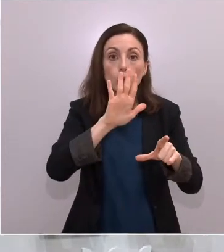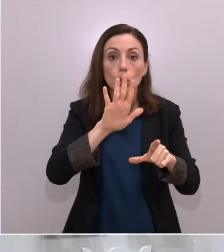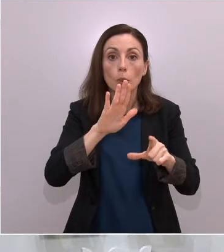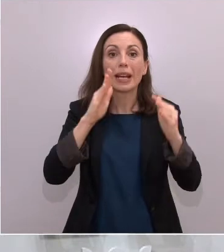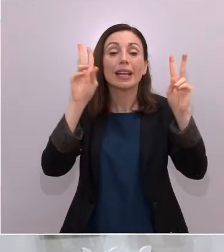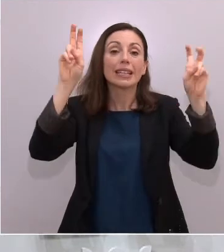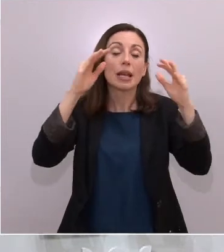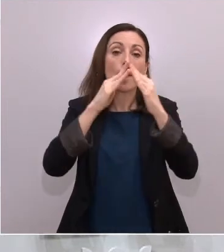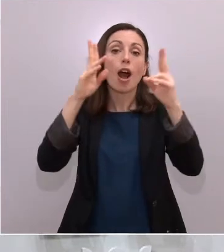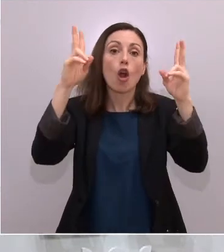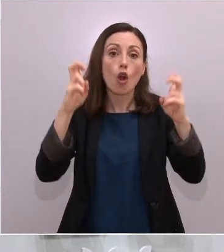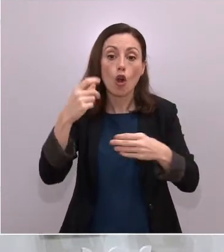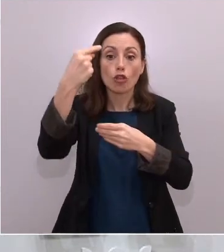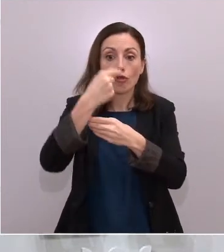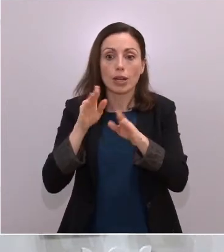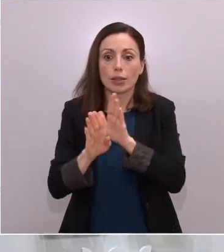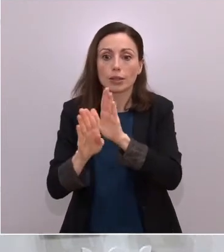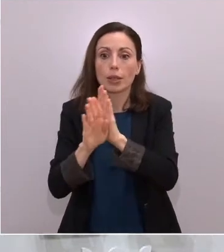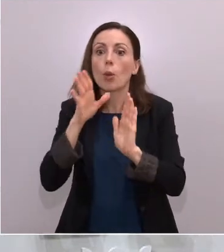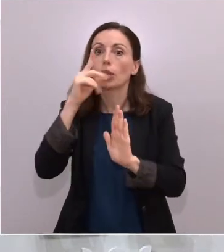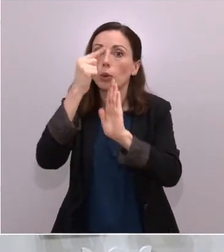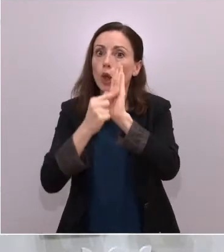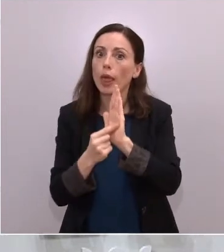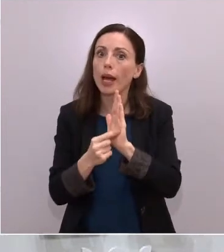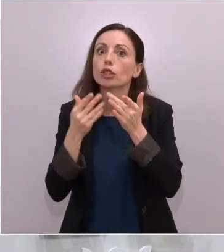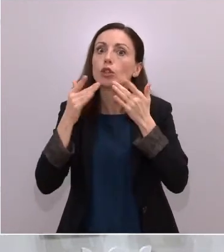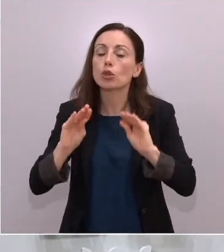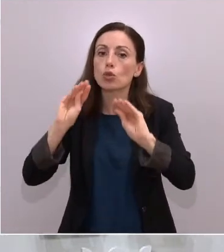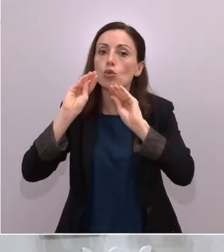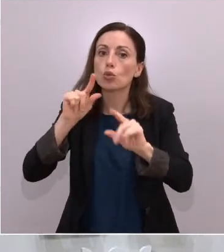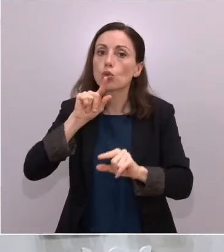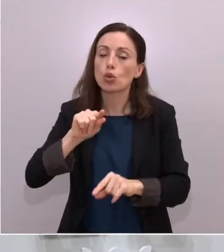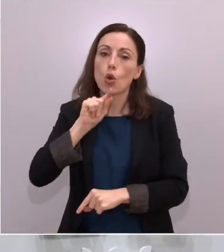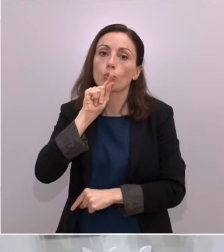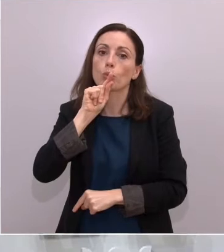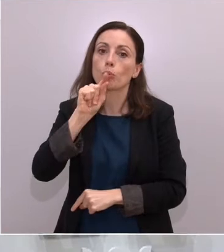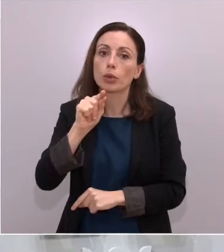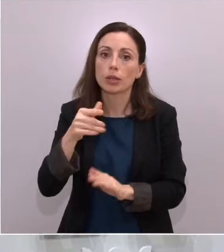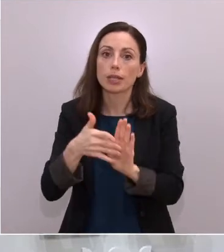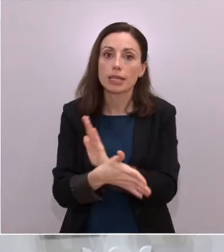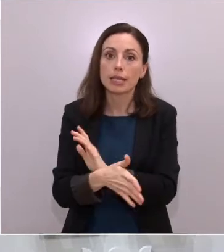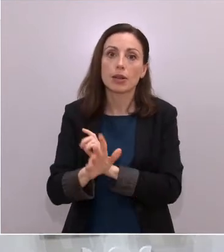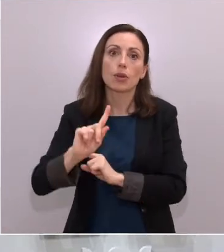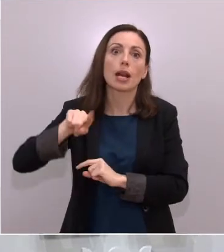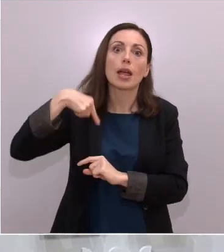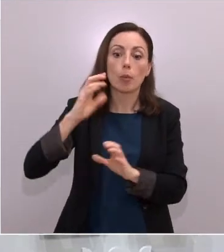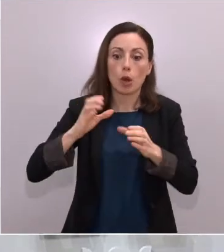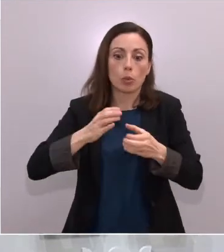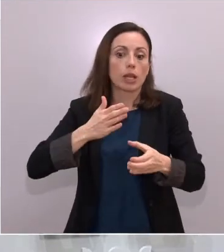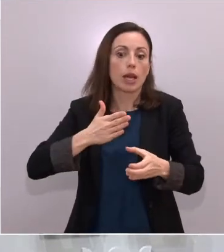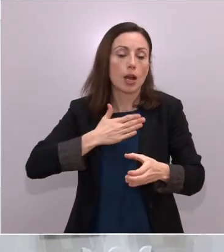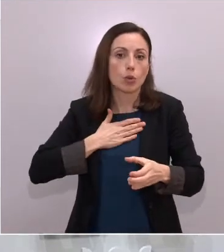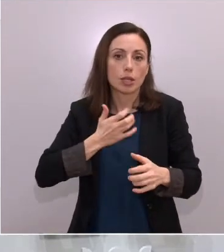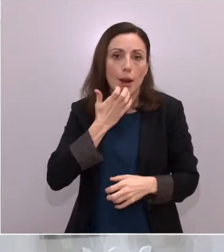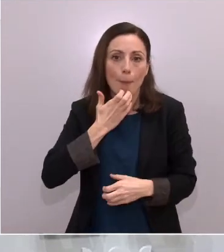confinadas porque sus datos objetivos de contagio así lo establecen, no puedan llegar a otros territorios en el que